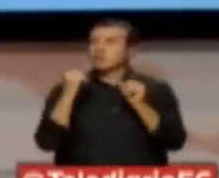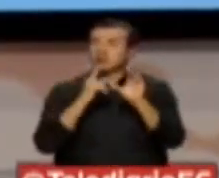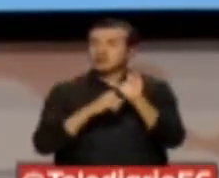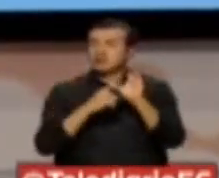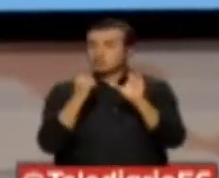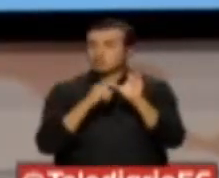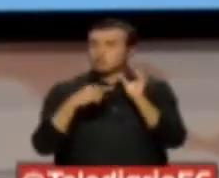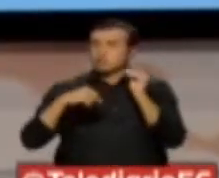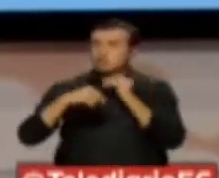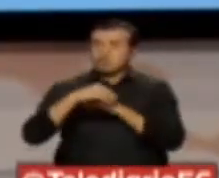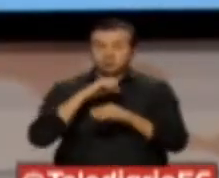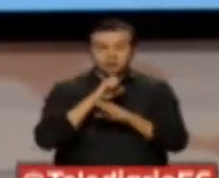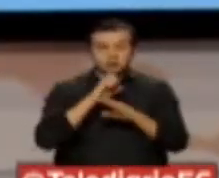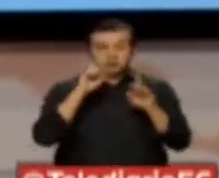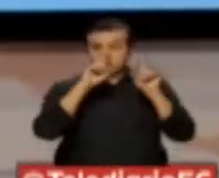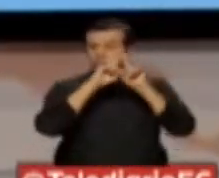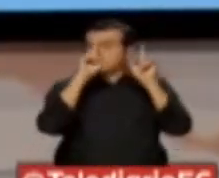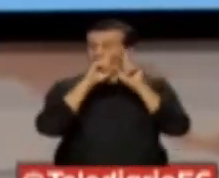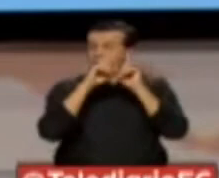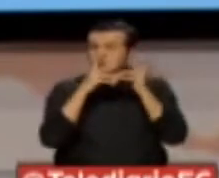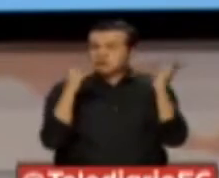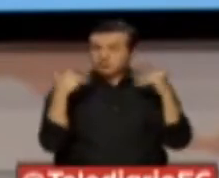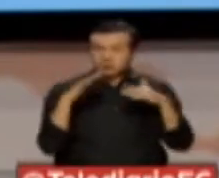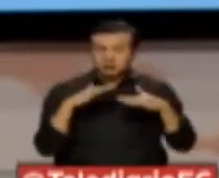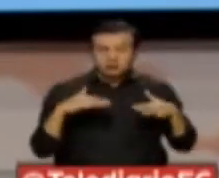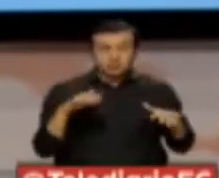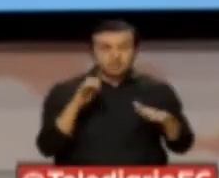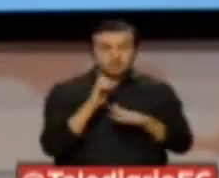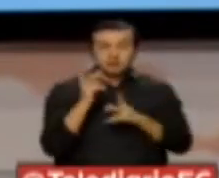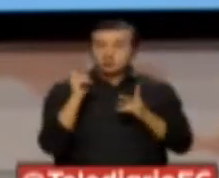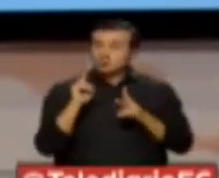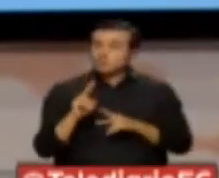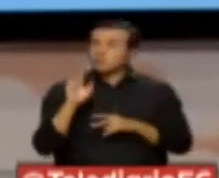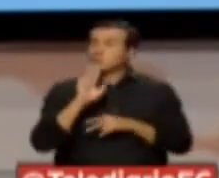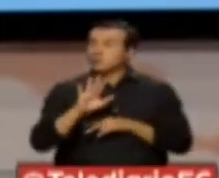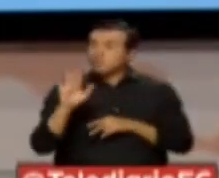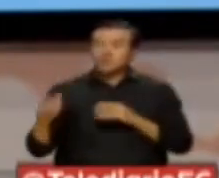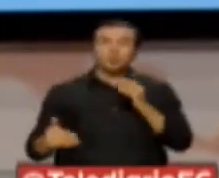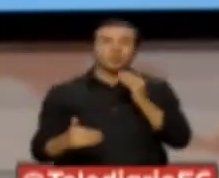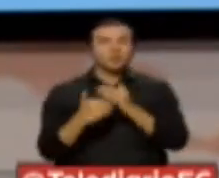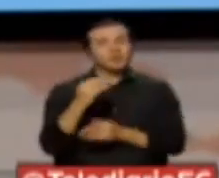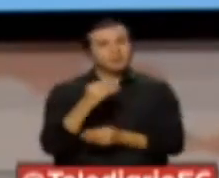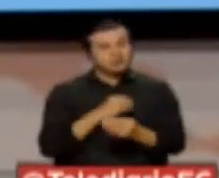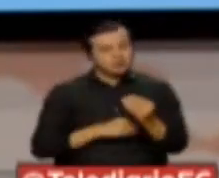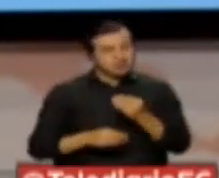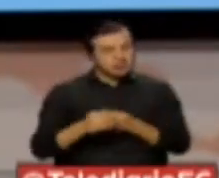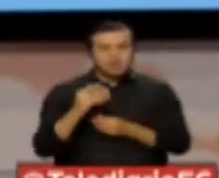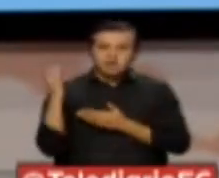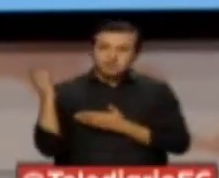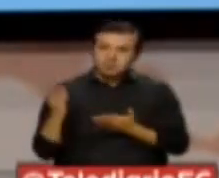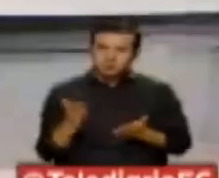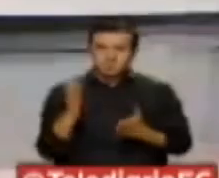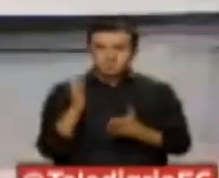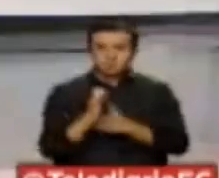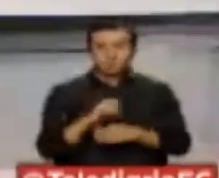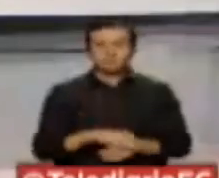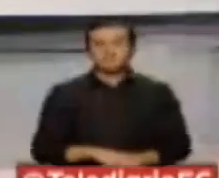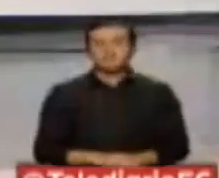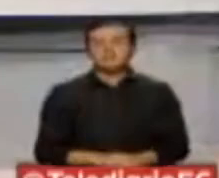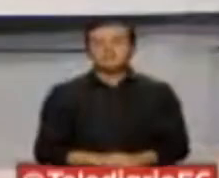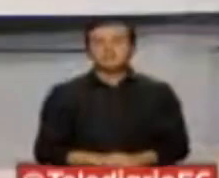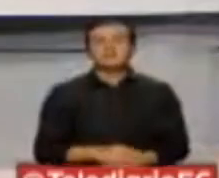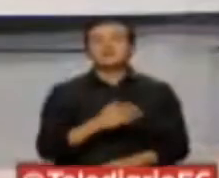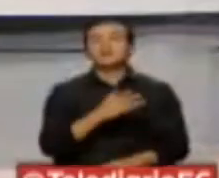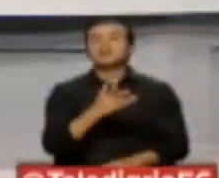ecuatorianos y de multinacionales que ya operan el ecuador así como también podamos lograr nuevas inversiones que vengan al ecuador si si esas